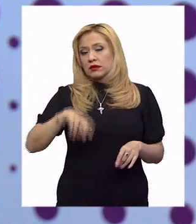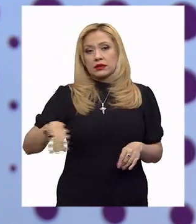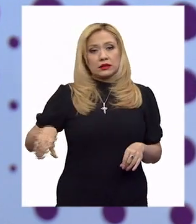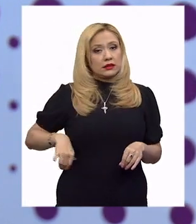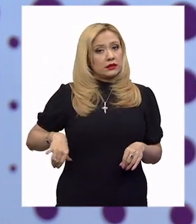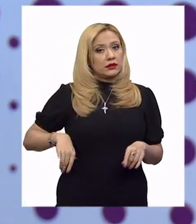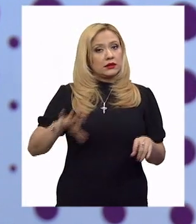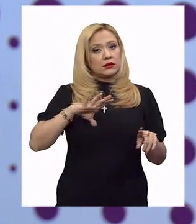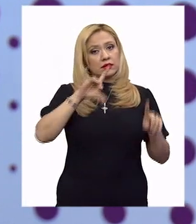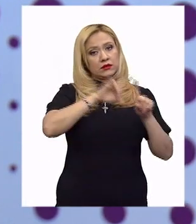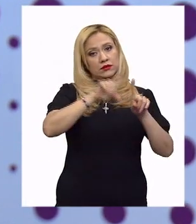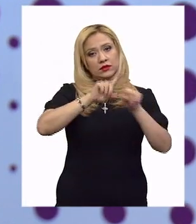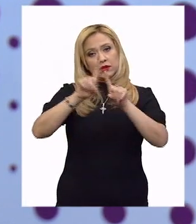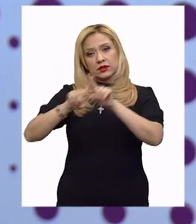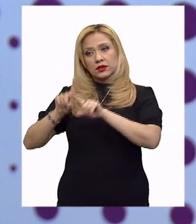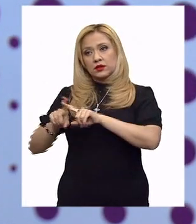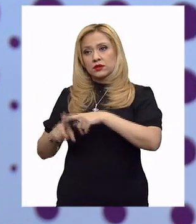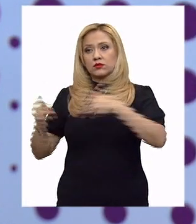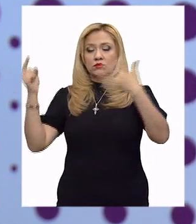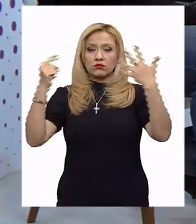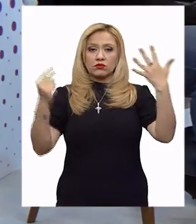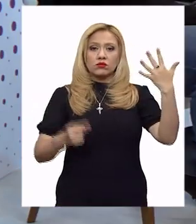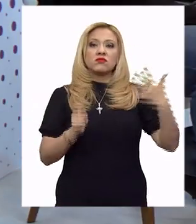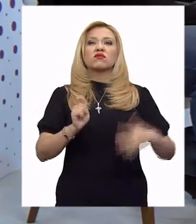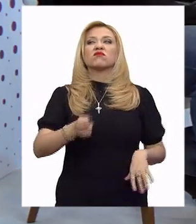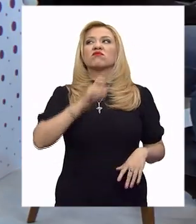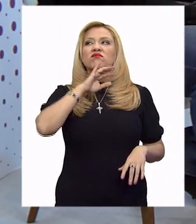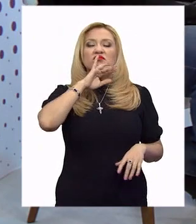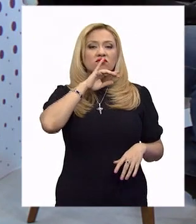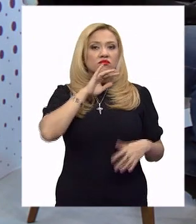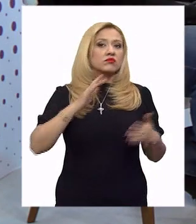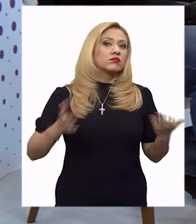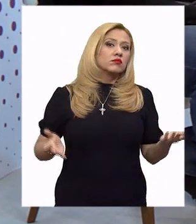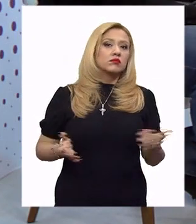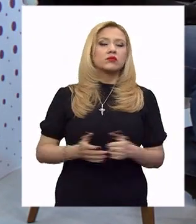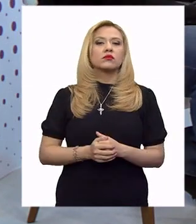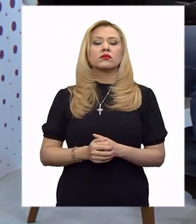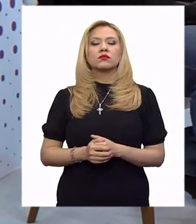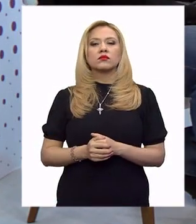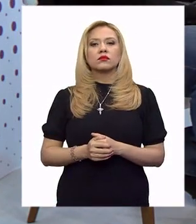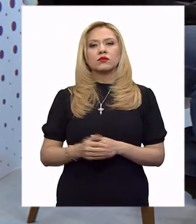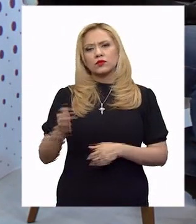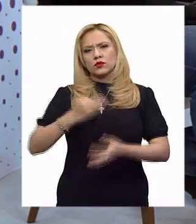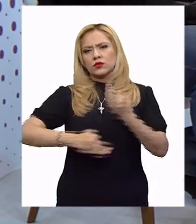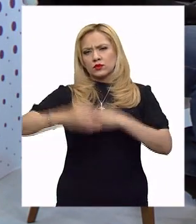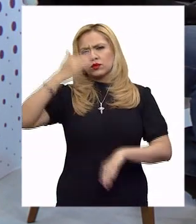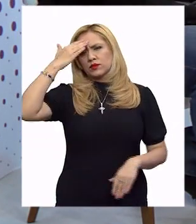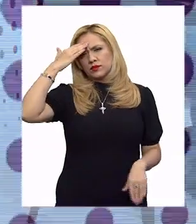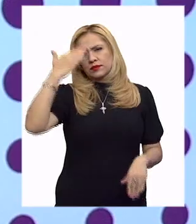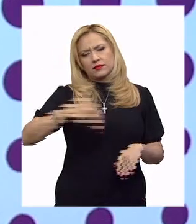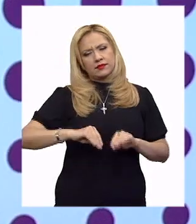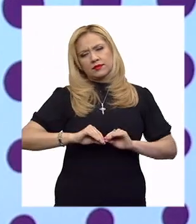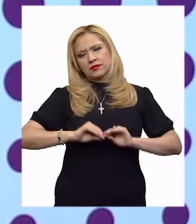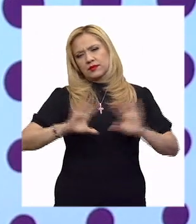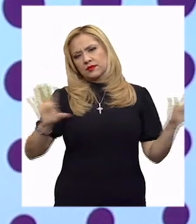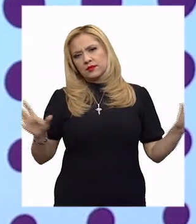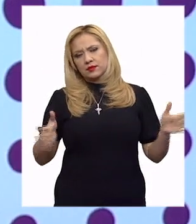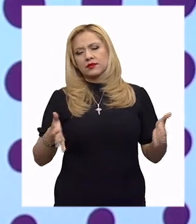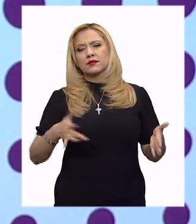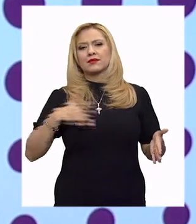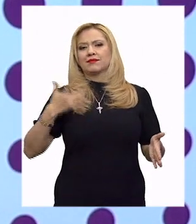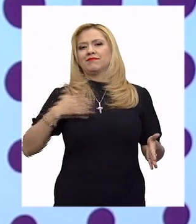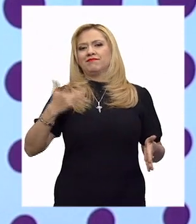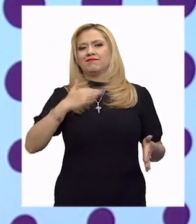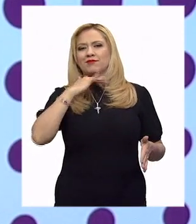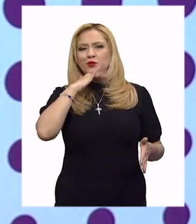tiene distintas manifestaciones, ¿no?, que es la corrupción. Isa, ¿cuál es todos sabemos y vivimos, padecemos la corrupción